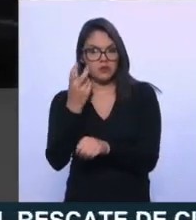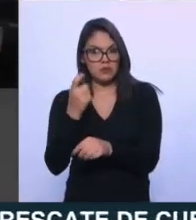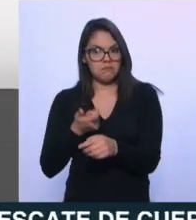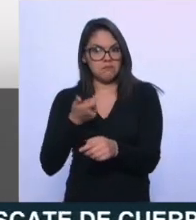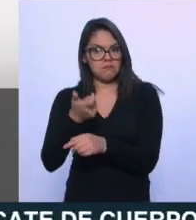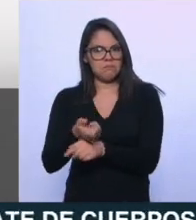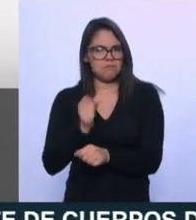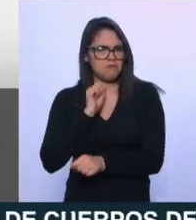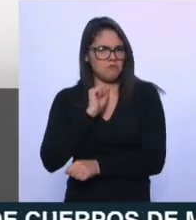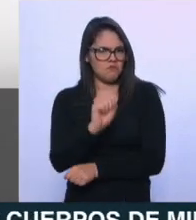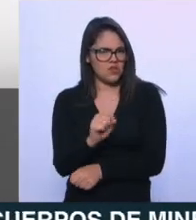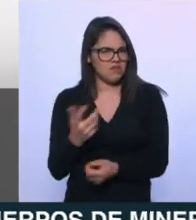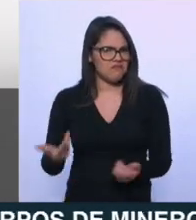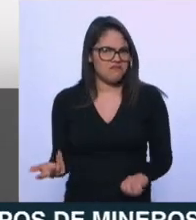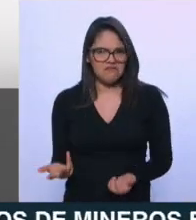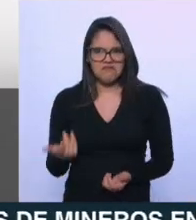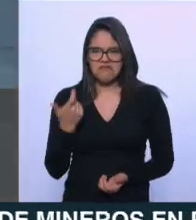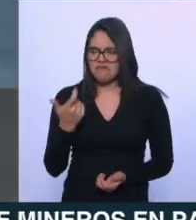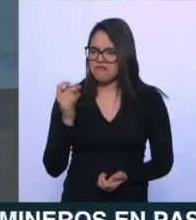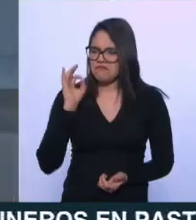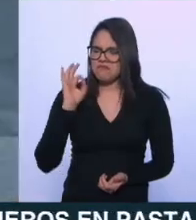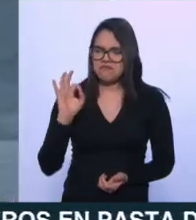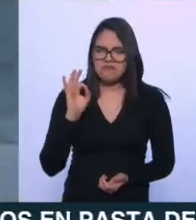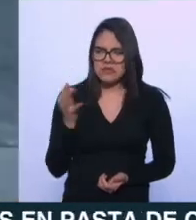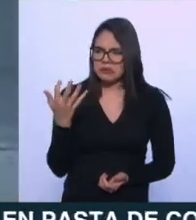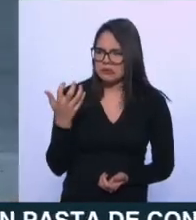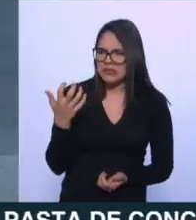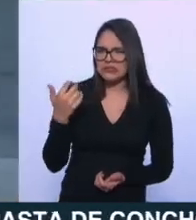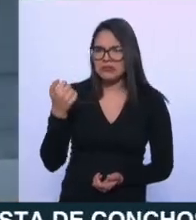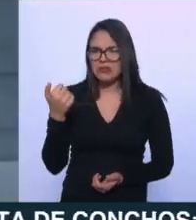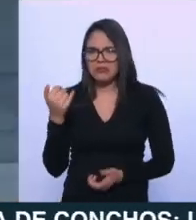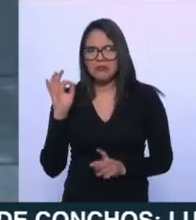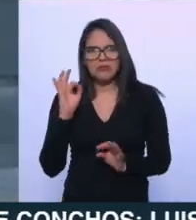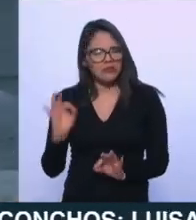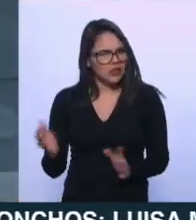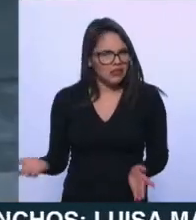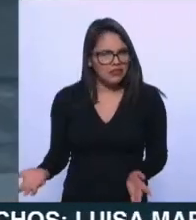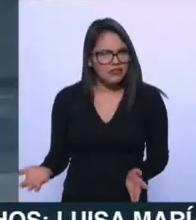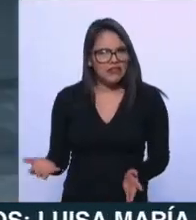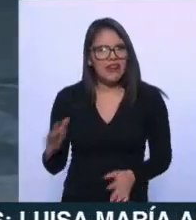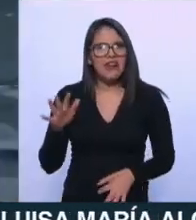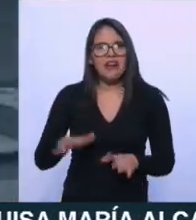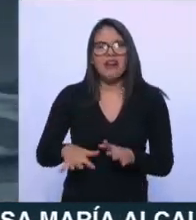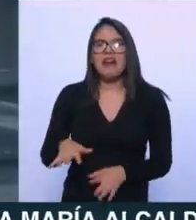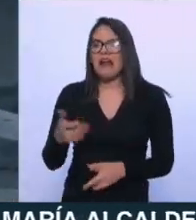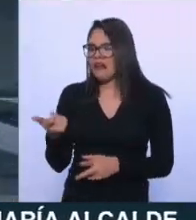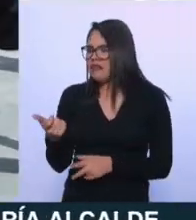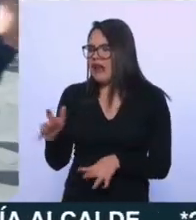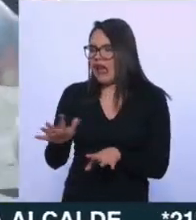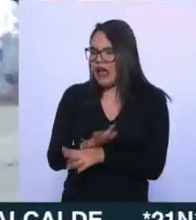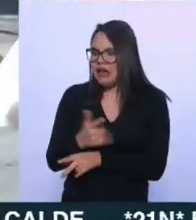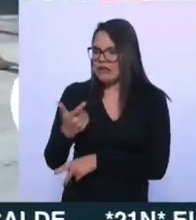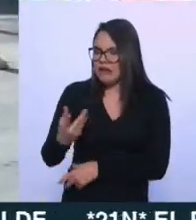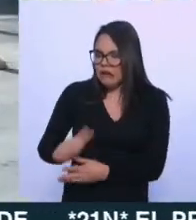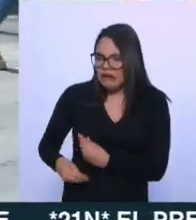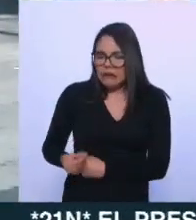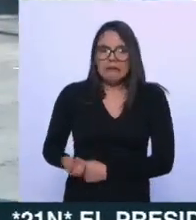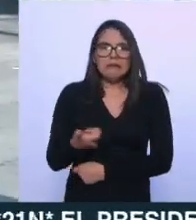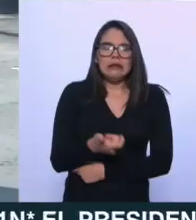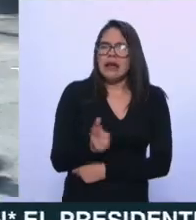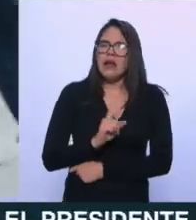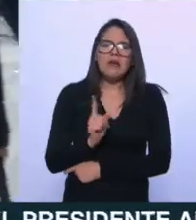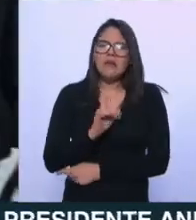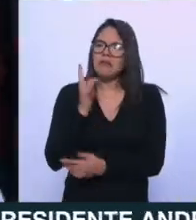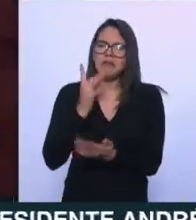también. Realmente el costo es mínimo. Y ya no tendríamos que andar con el cambio manejando dinero. Y mientras el conductor